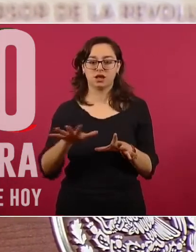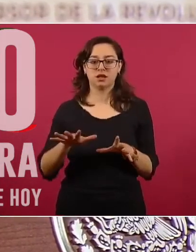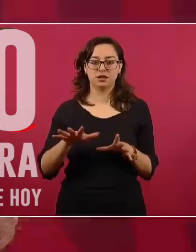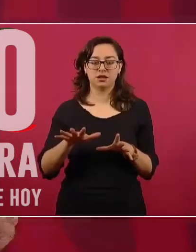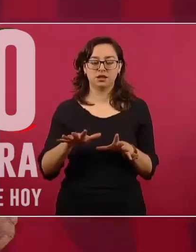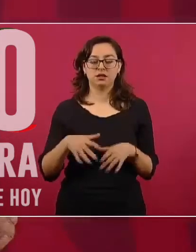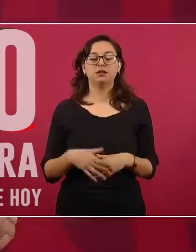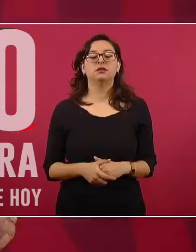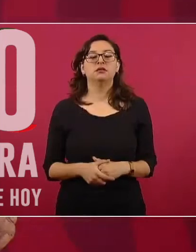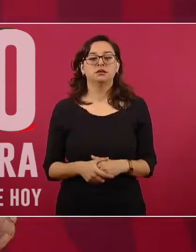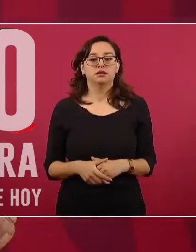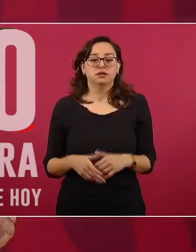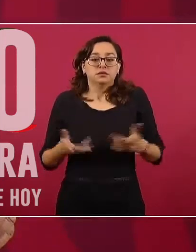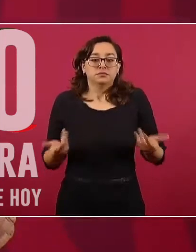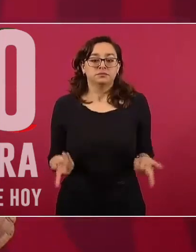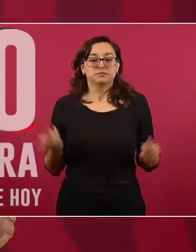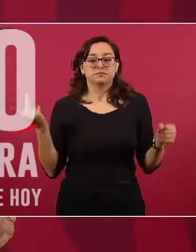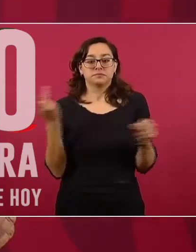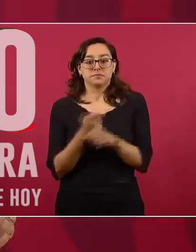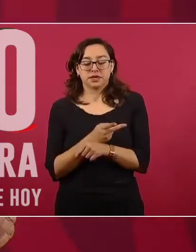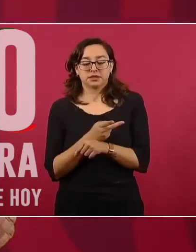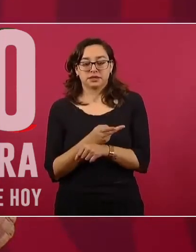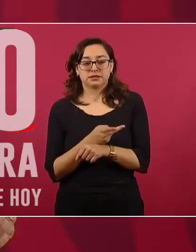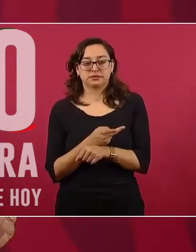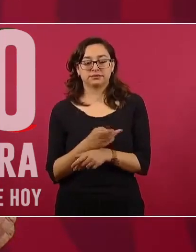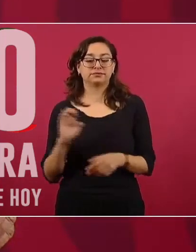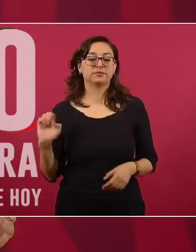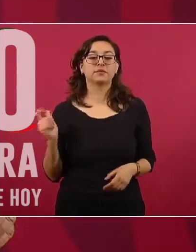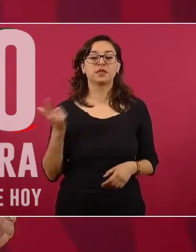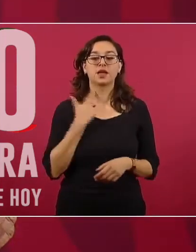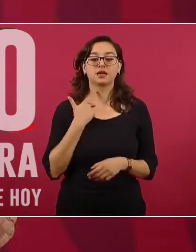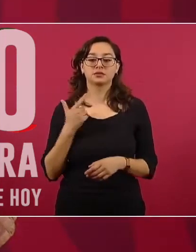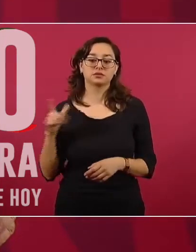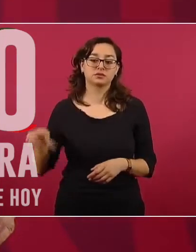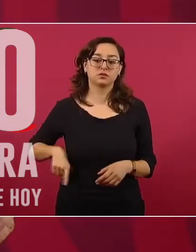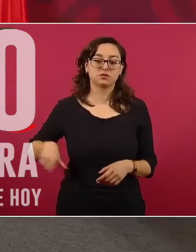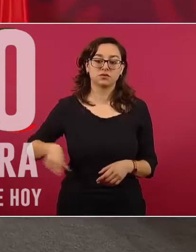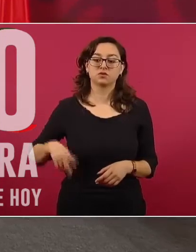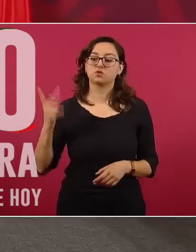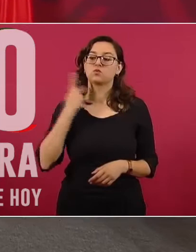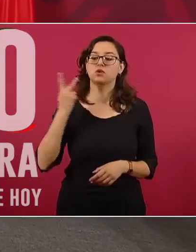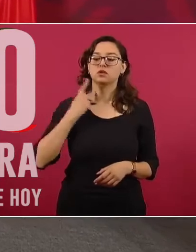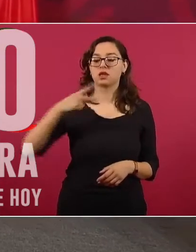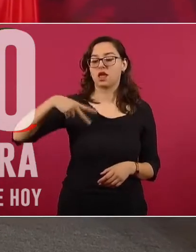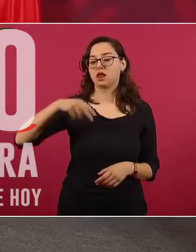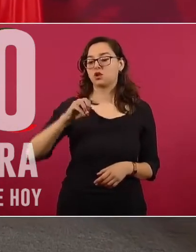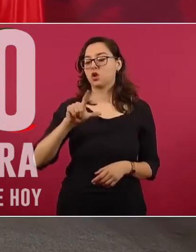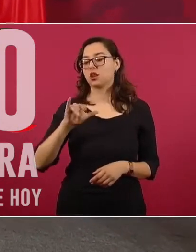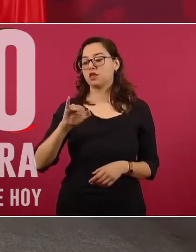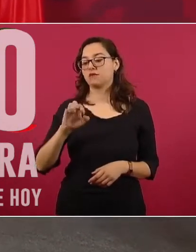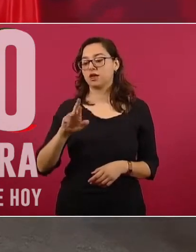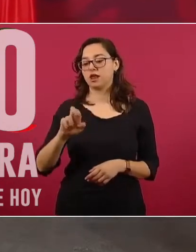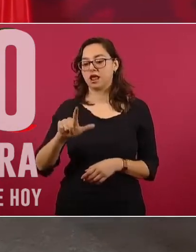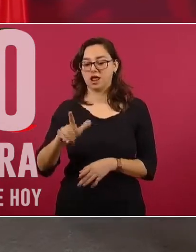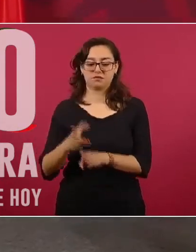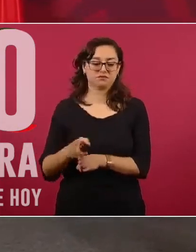Y esta política neoliberal, que es equivalente a dejar